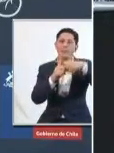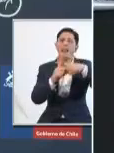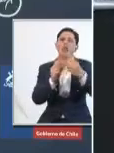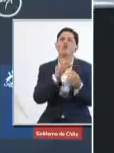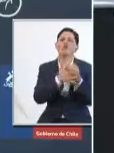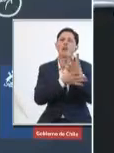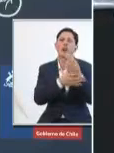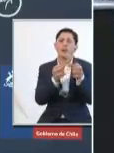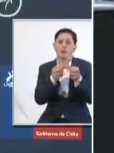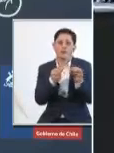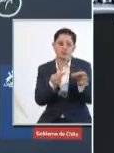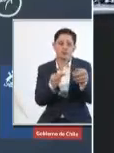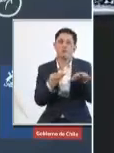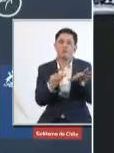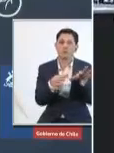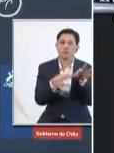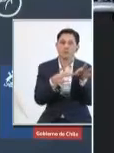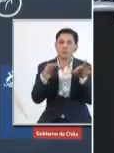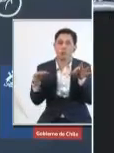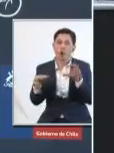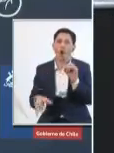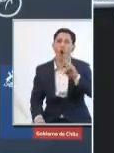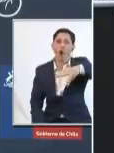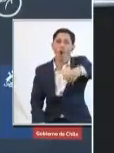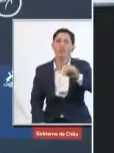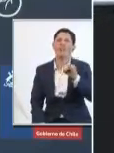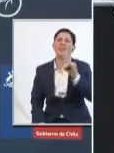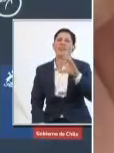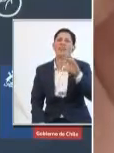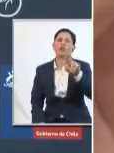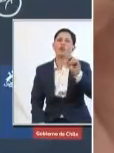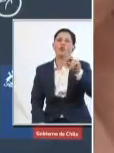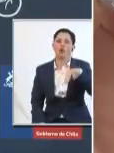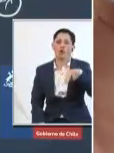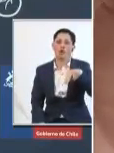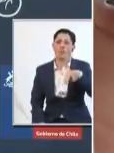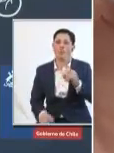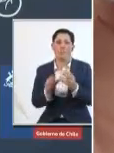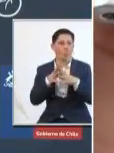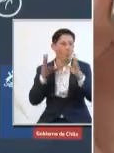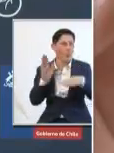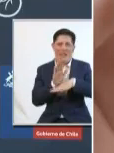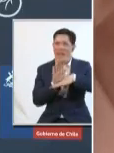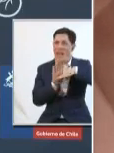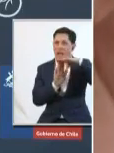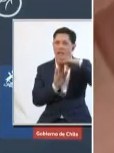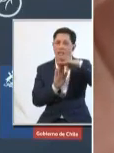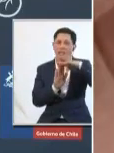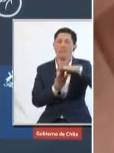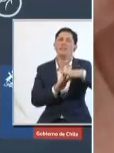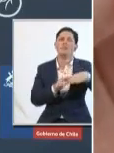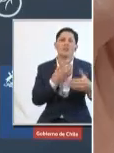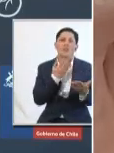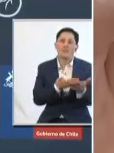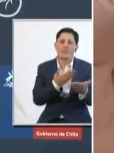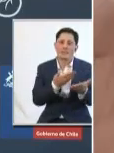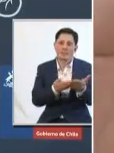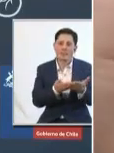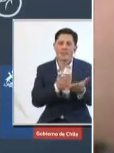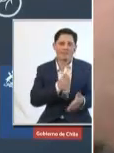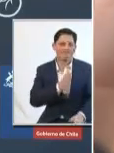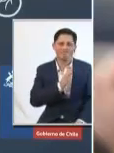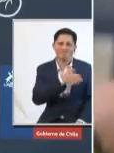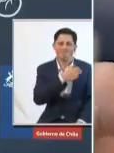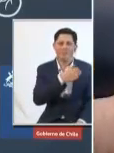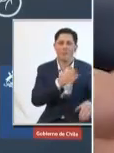nueva variante, que es Omicron 2, puede ser muy alta. Y esa es una de las razones por las cuales estamos insistiendo en que la búsqueda activa de